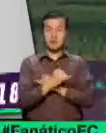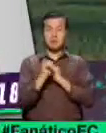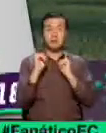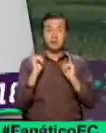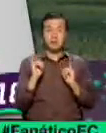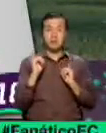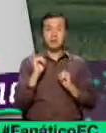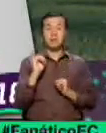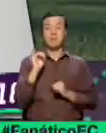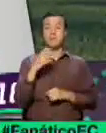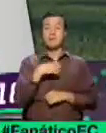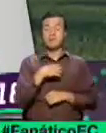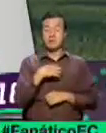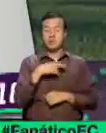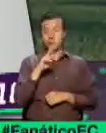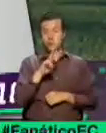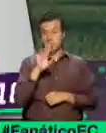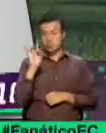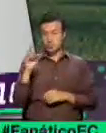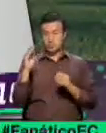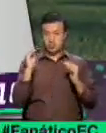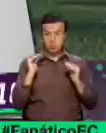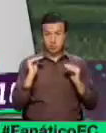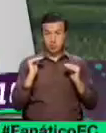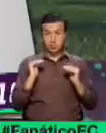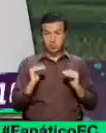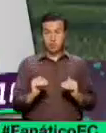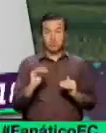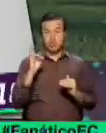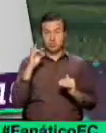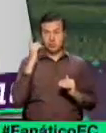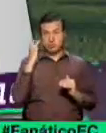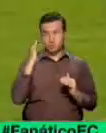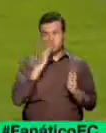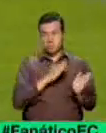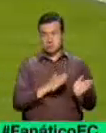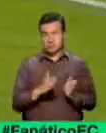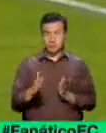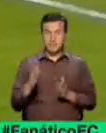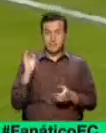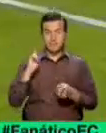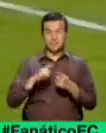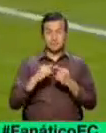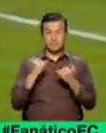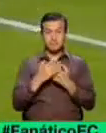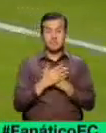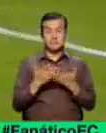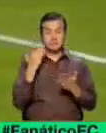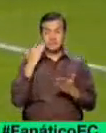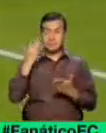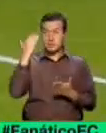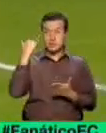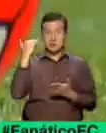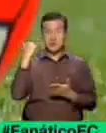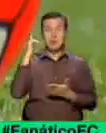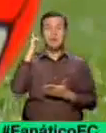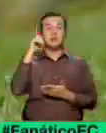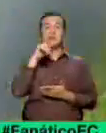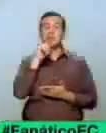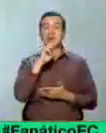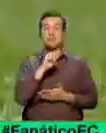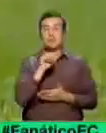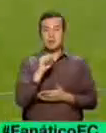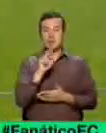Valle y Barcelona con 28 unidades, jugadas 18 fechas. Hasta la jornada anterior, el líder era